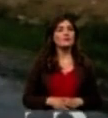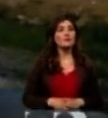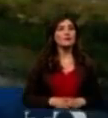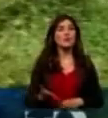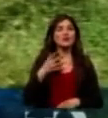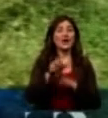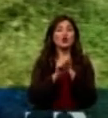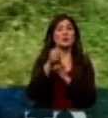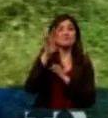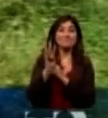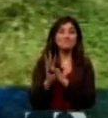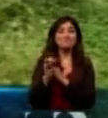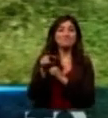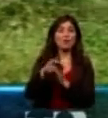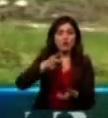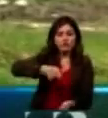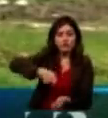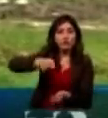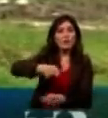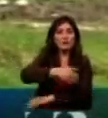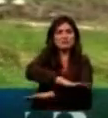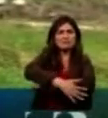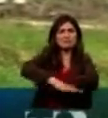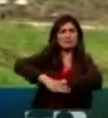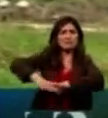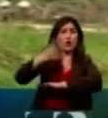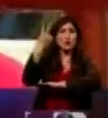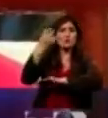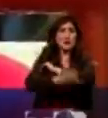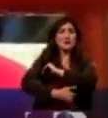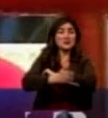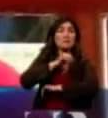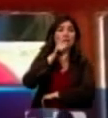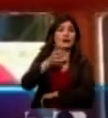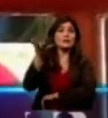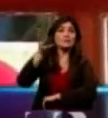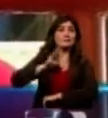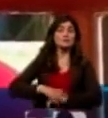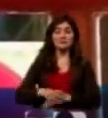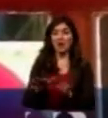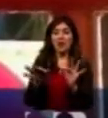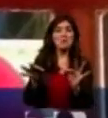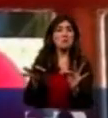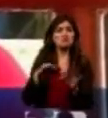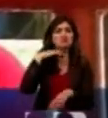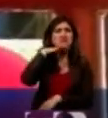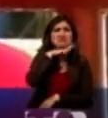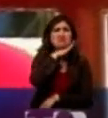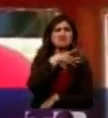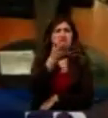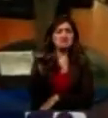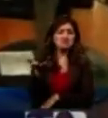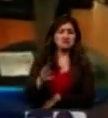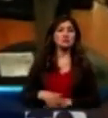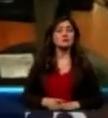que desde el 2016 no se fumiga la zanja que separa los dos países. Más que todo, como no están limpiando también los